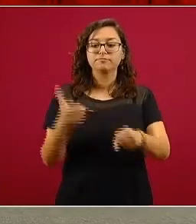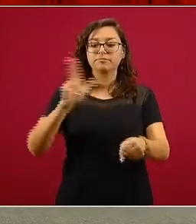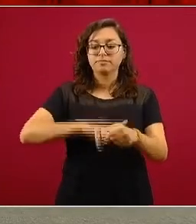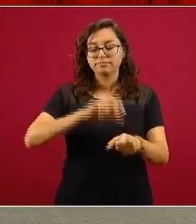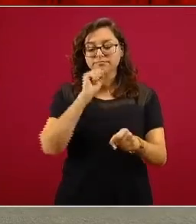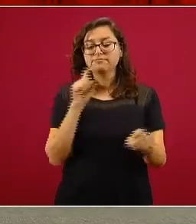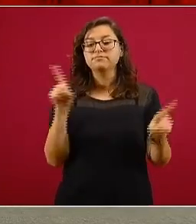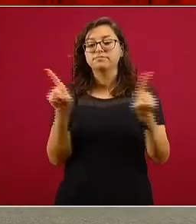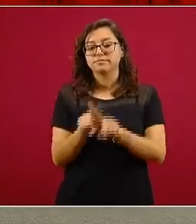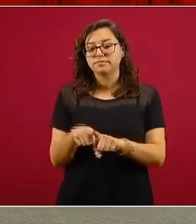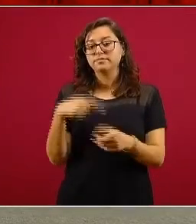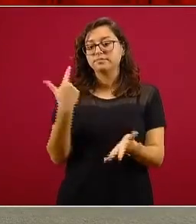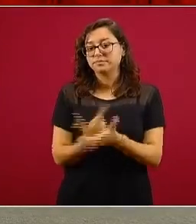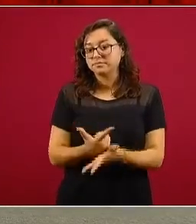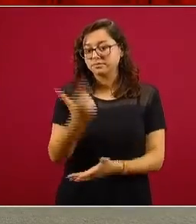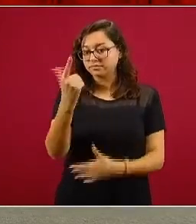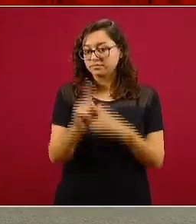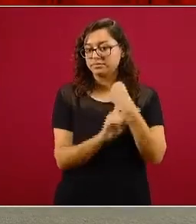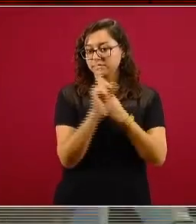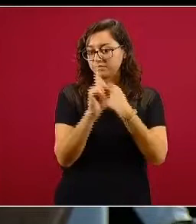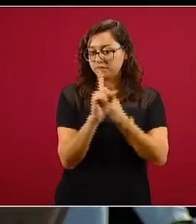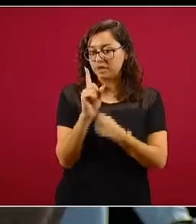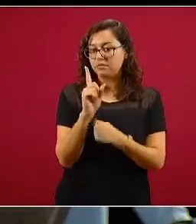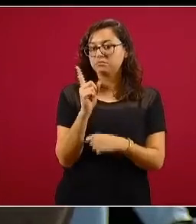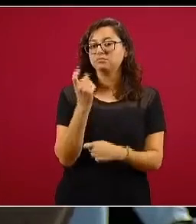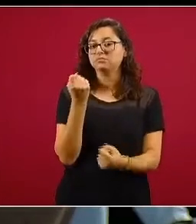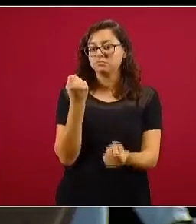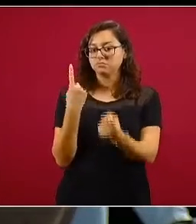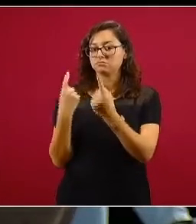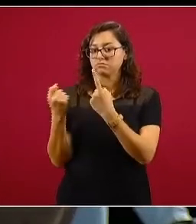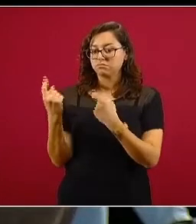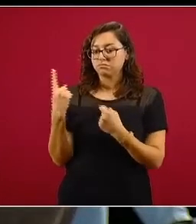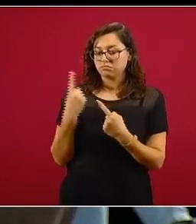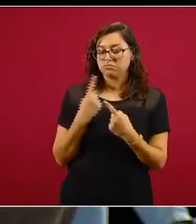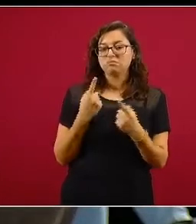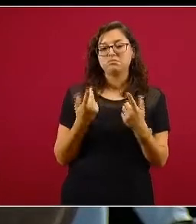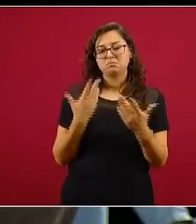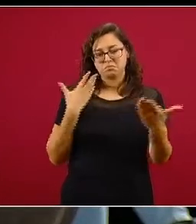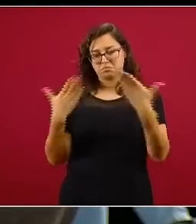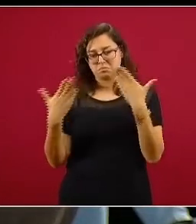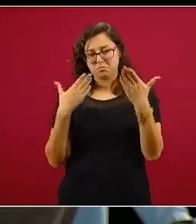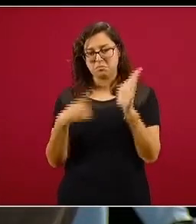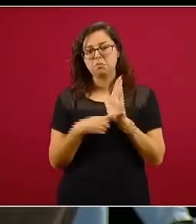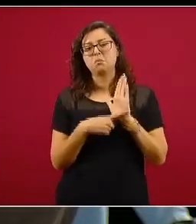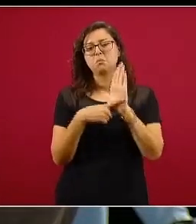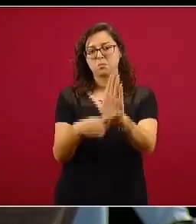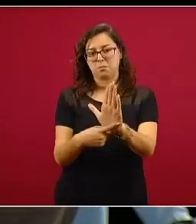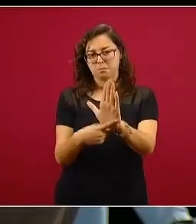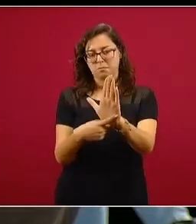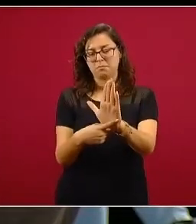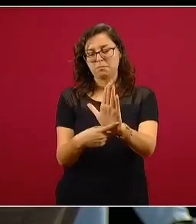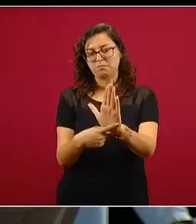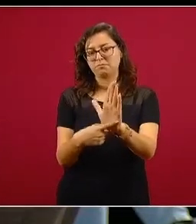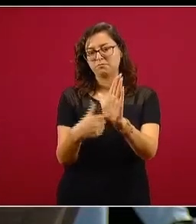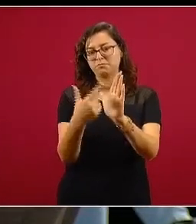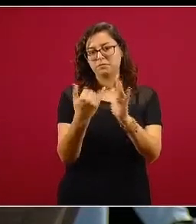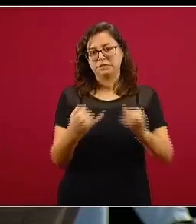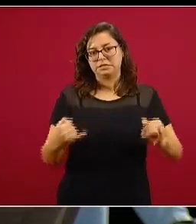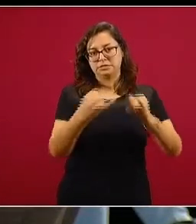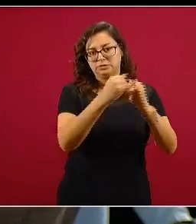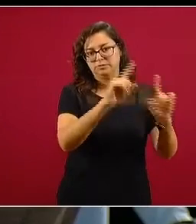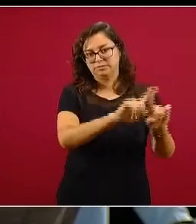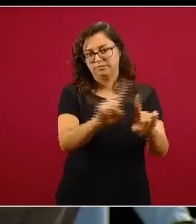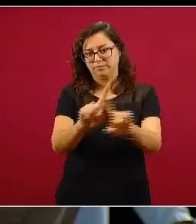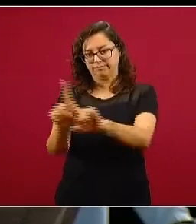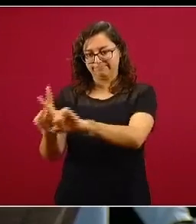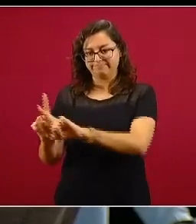en urgencias de algunos padecimientos. Los agruparemos para presentar por las instituciones del sector